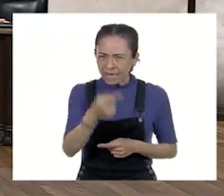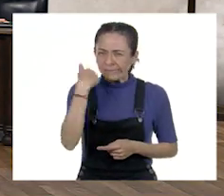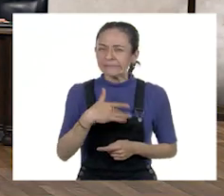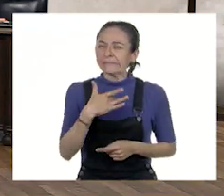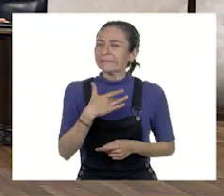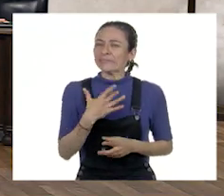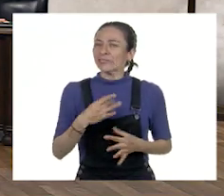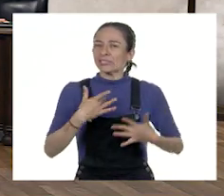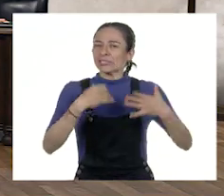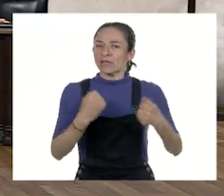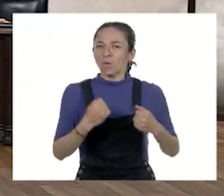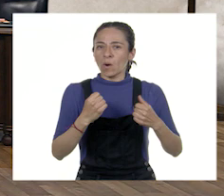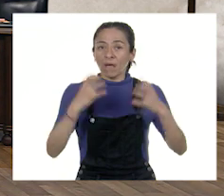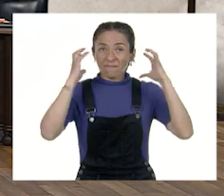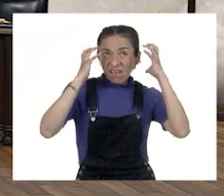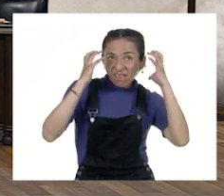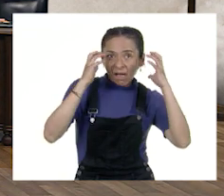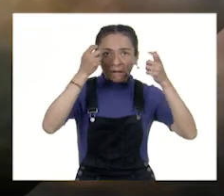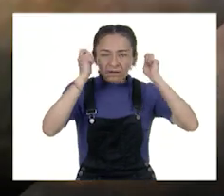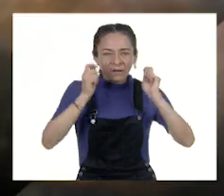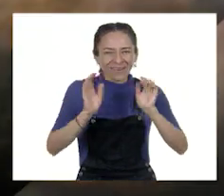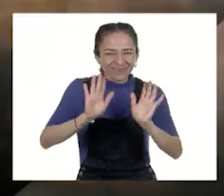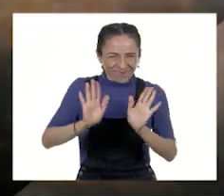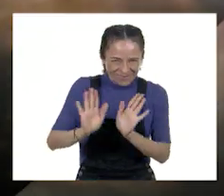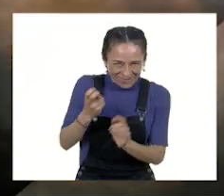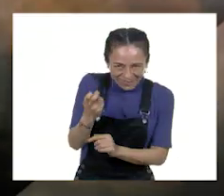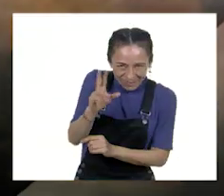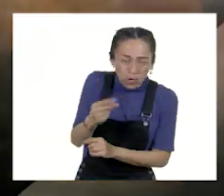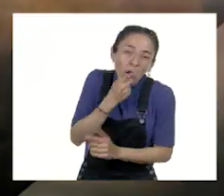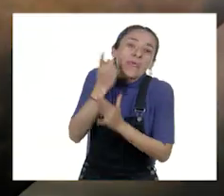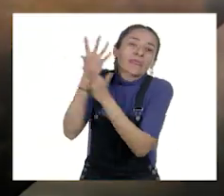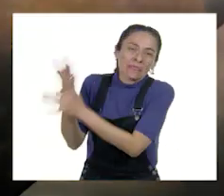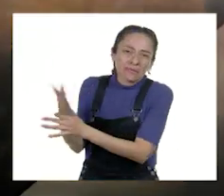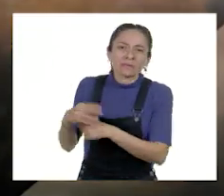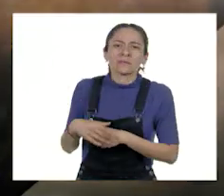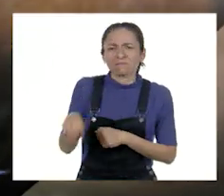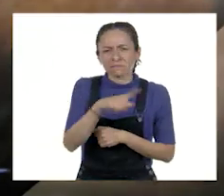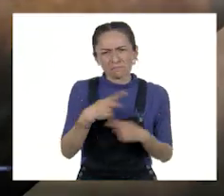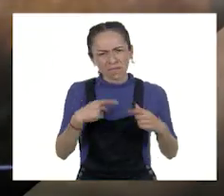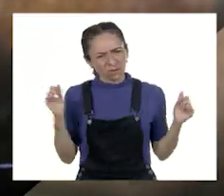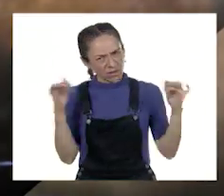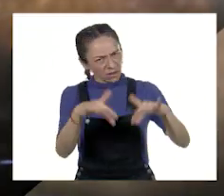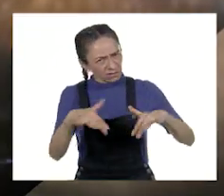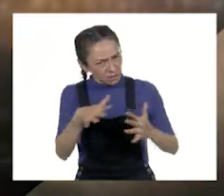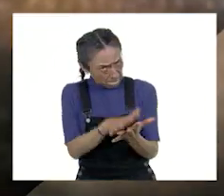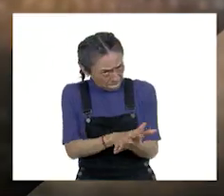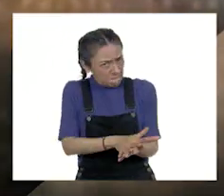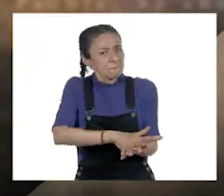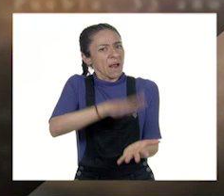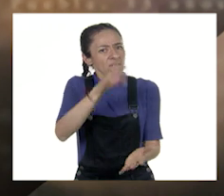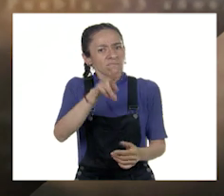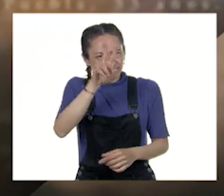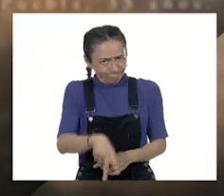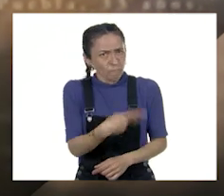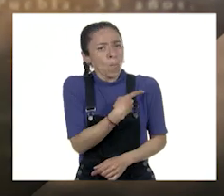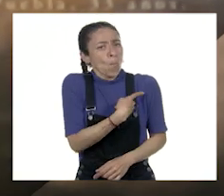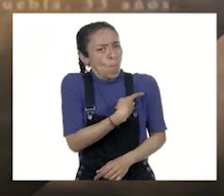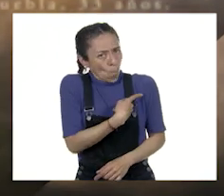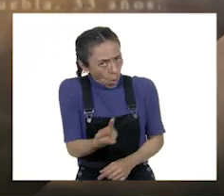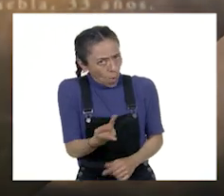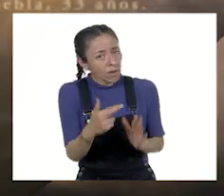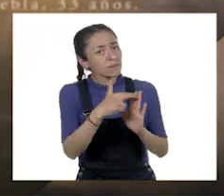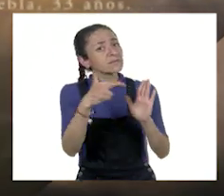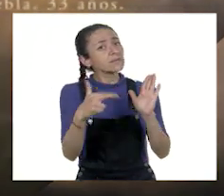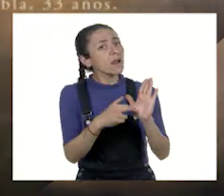de bañadito y peinadito, no, eso no. Así que dijo: La mayor parte de los presentes somos pobres. El reglamento dice que